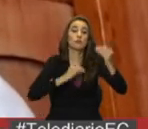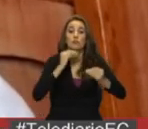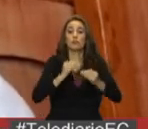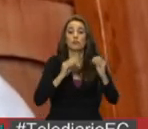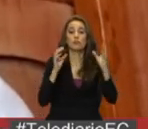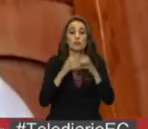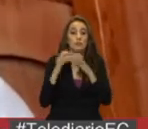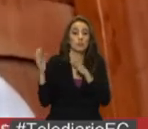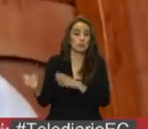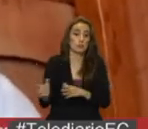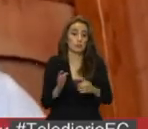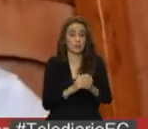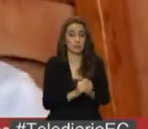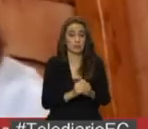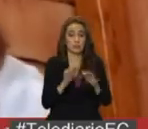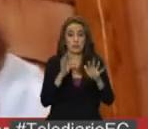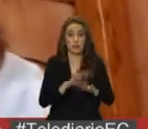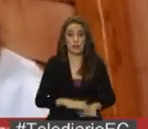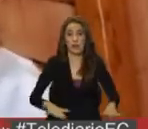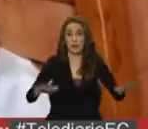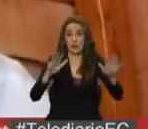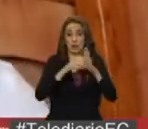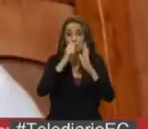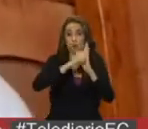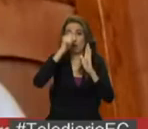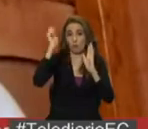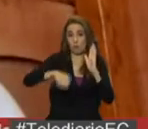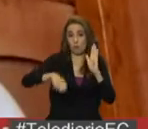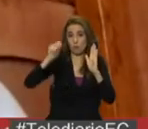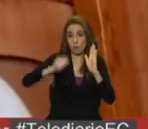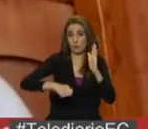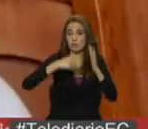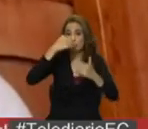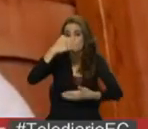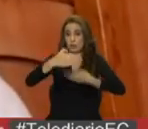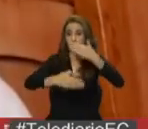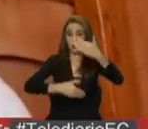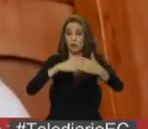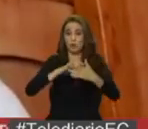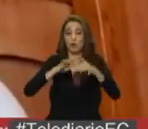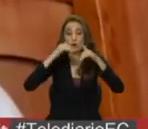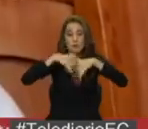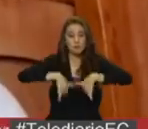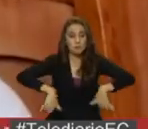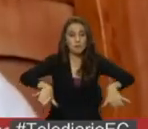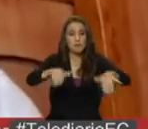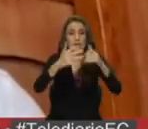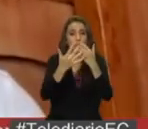para un llamamiento a juicio, para el juicio en definitiva, el juicio oral, y a los jueces para una sentencia.